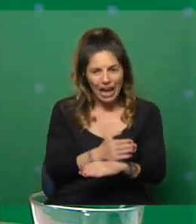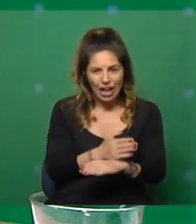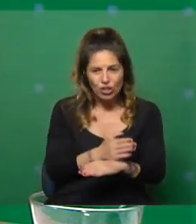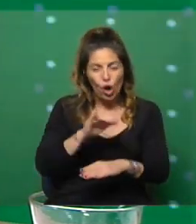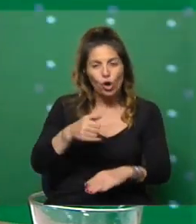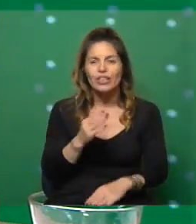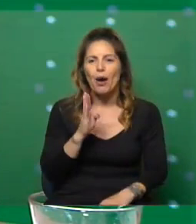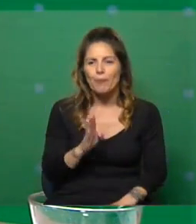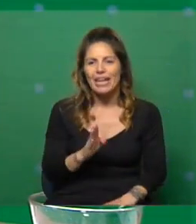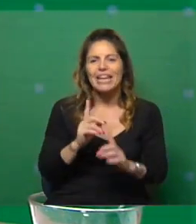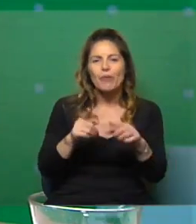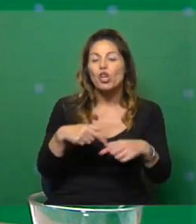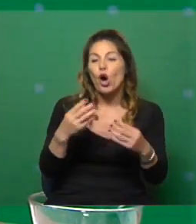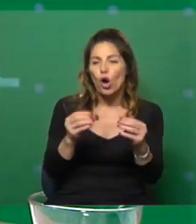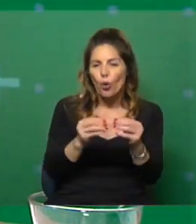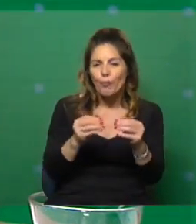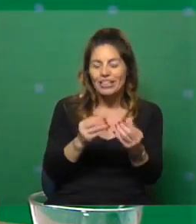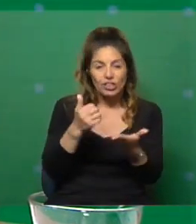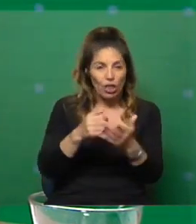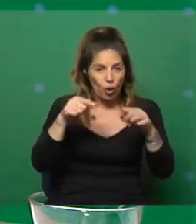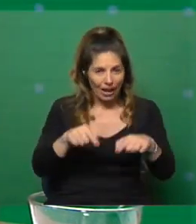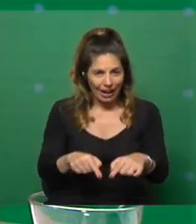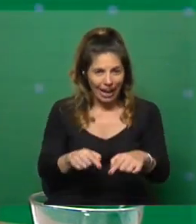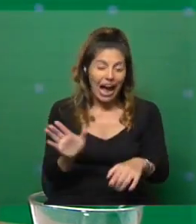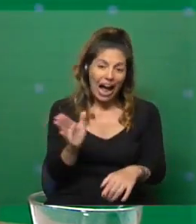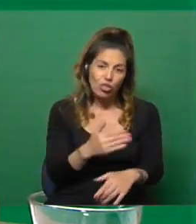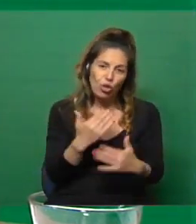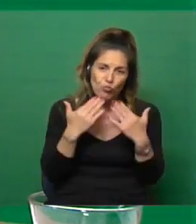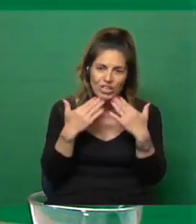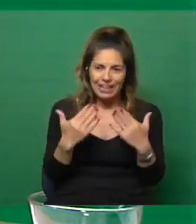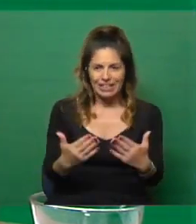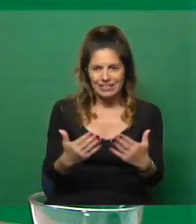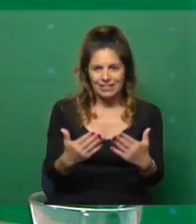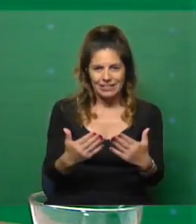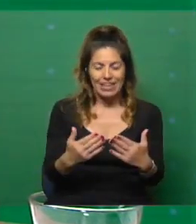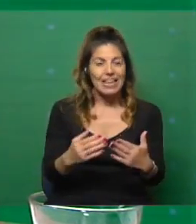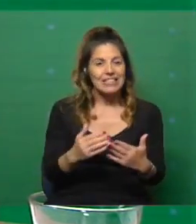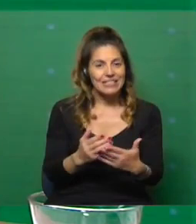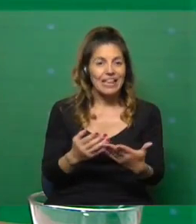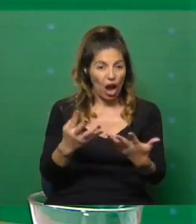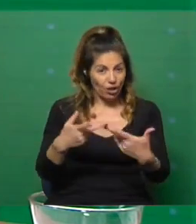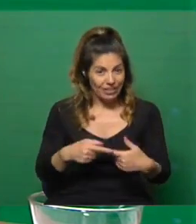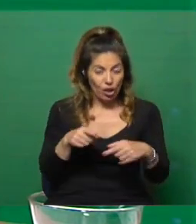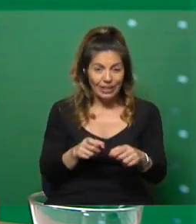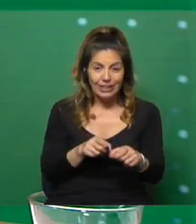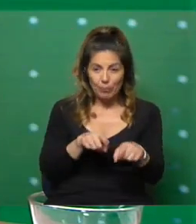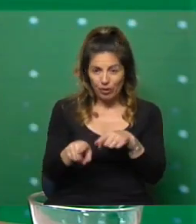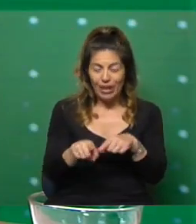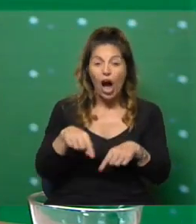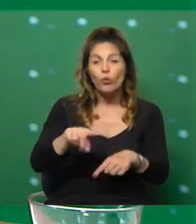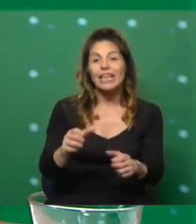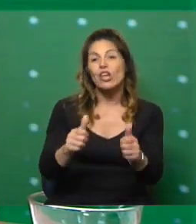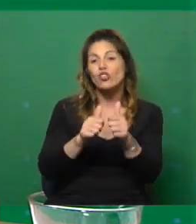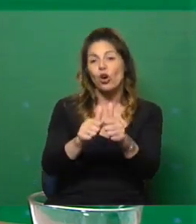JP y también otros compañeros que han estado aquí en el estudio Bueno a todos ellos Muchísimas gracias que han sido artifices de esta emisión y a ustedes que nos